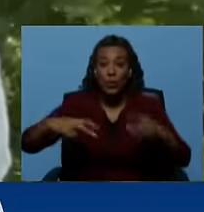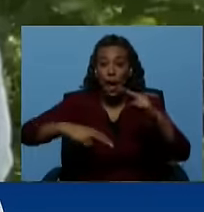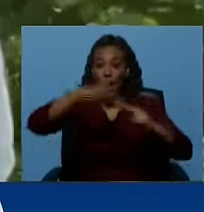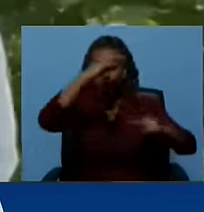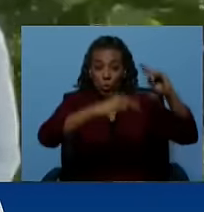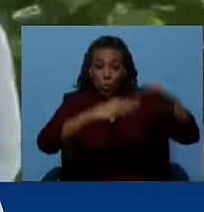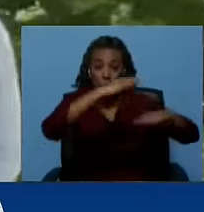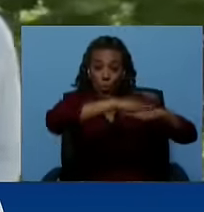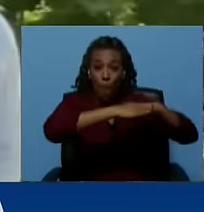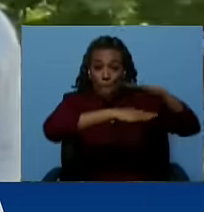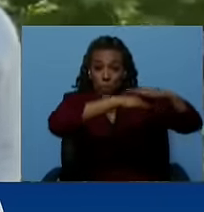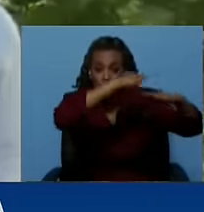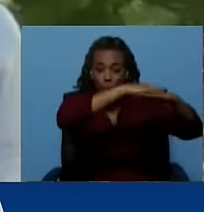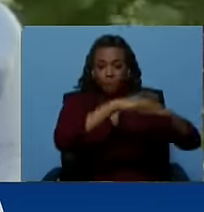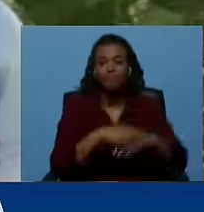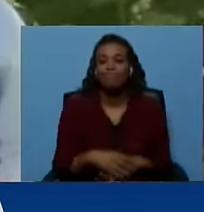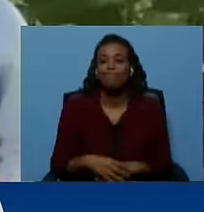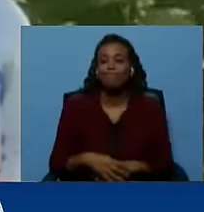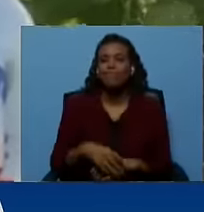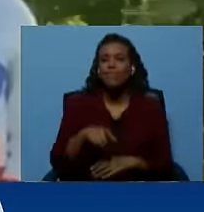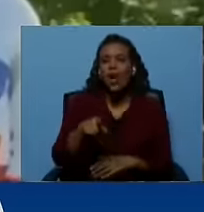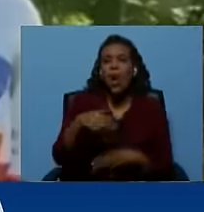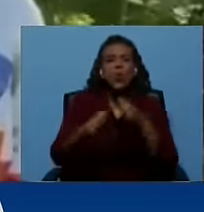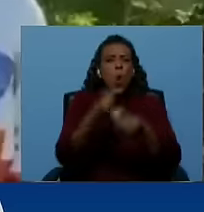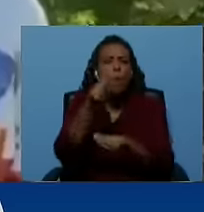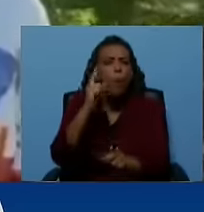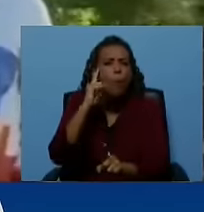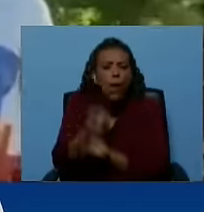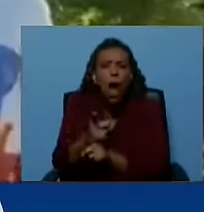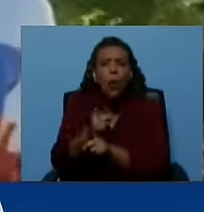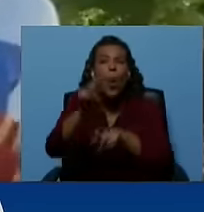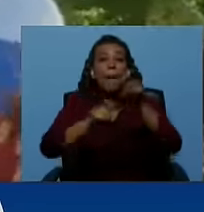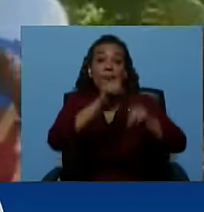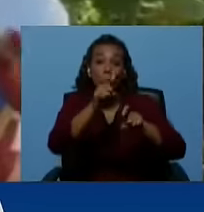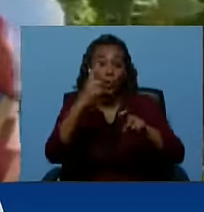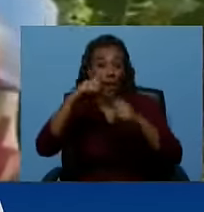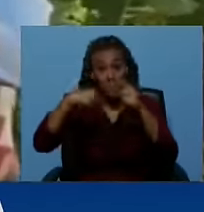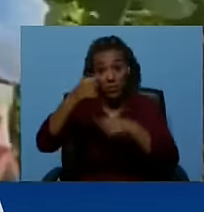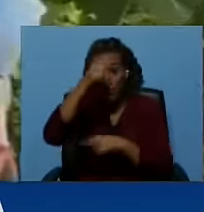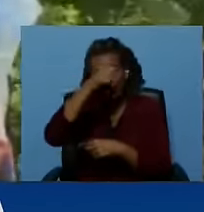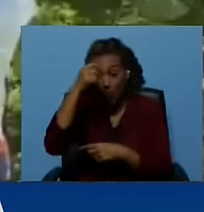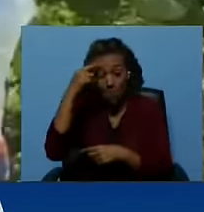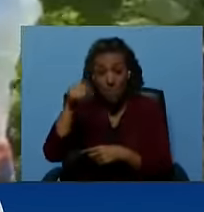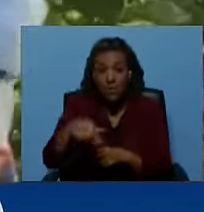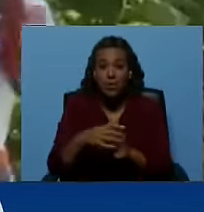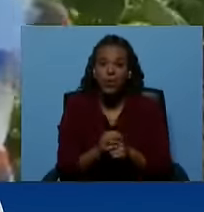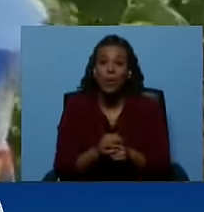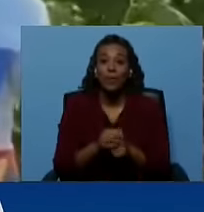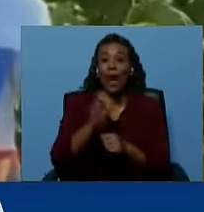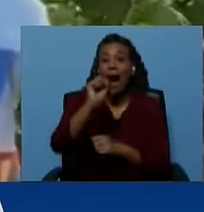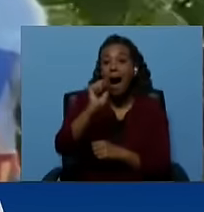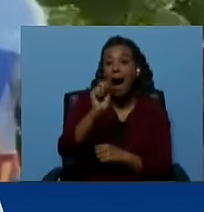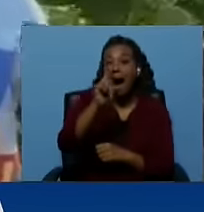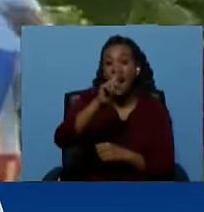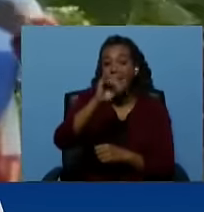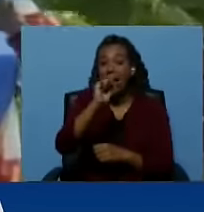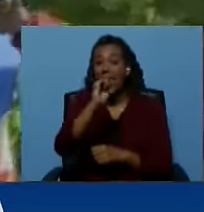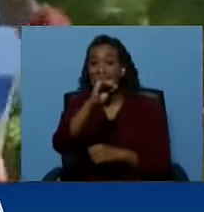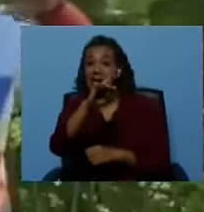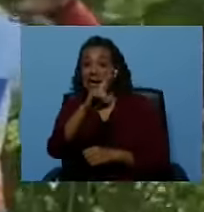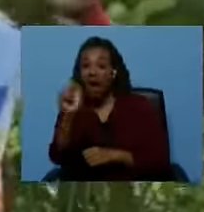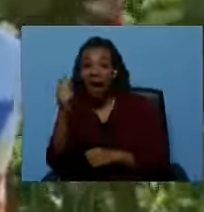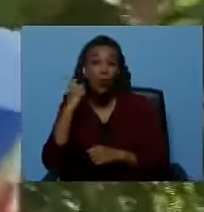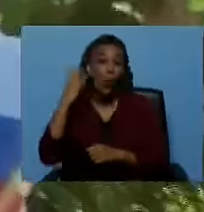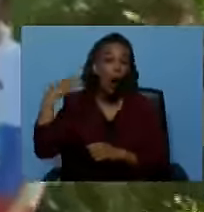articule con las comunidades cómo lo obligamos con la consulta empezando Claro si usted ve la via donde comenzó para acá